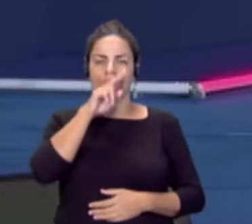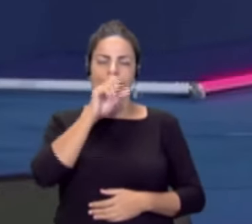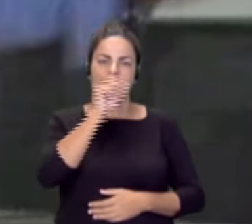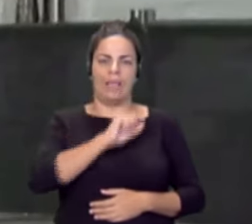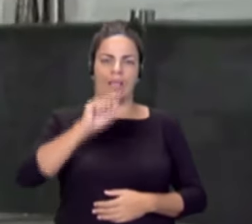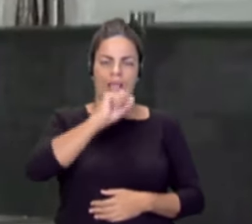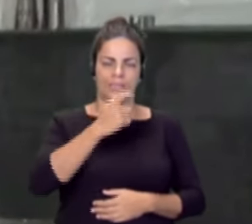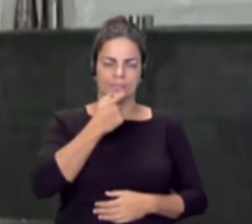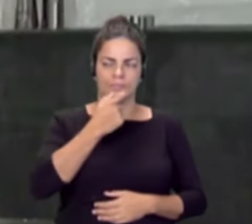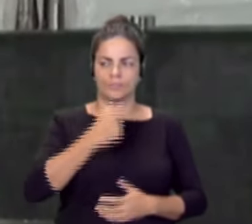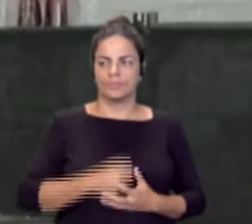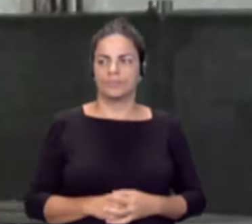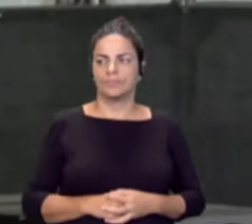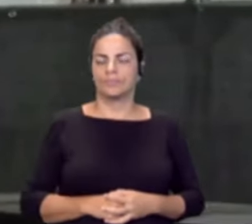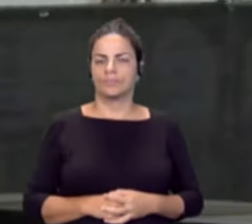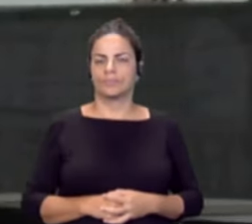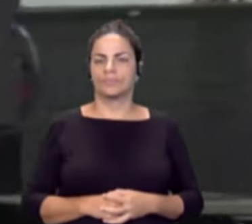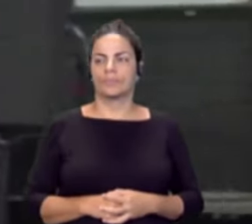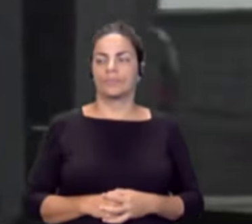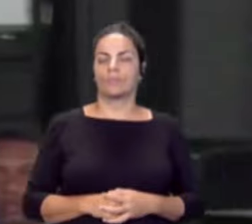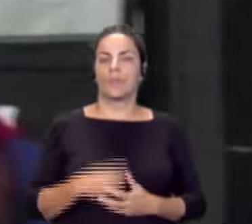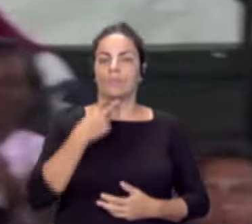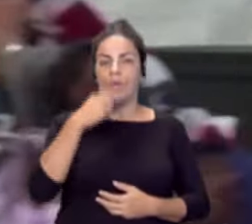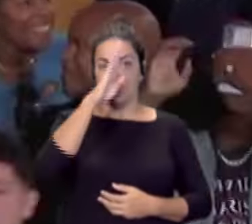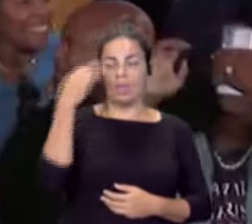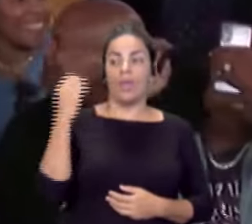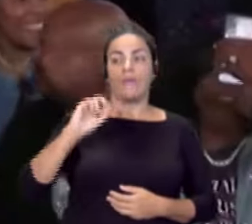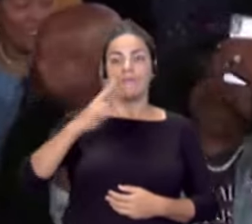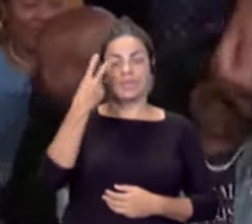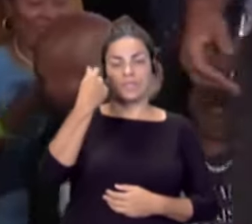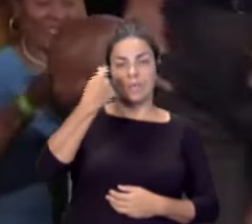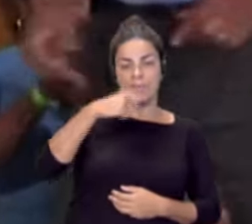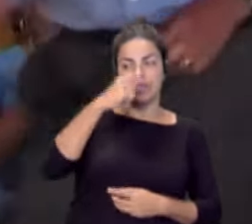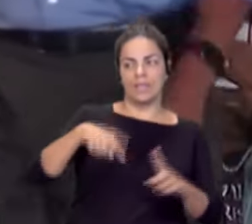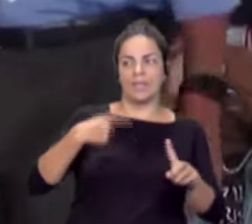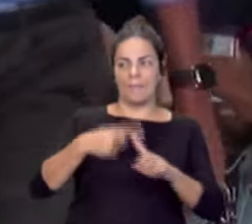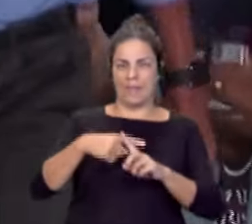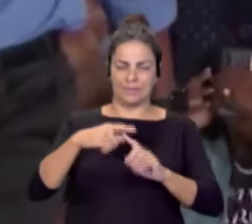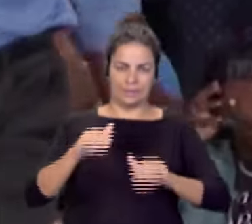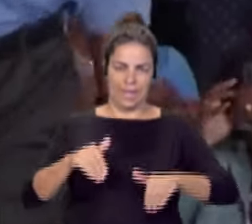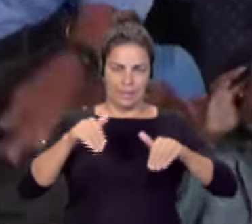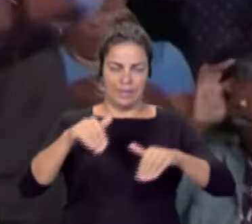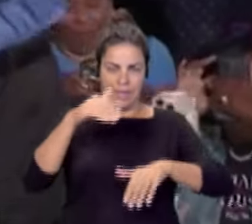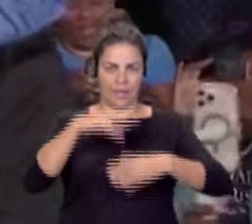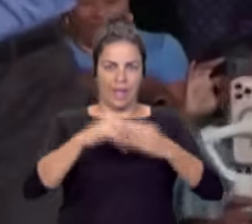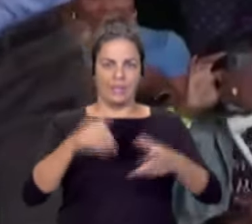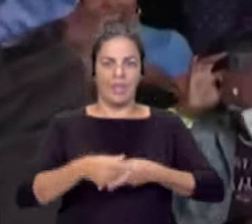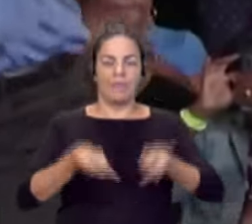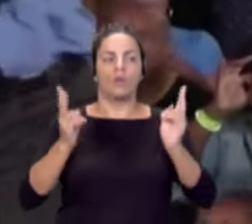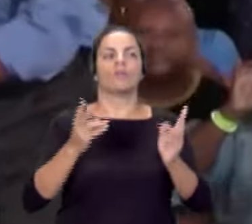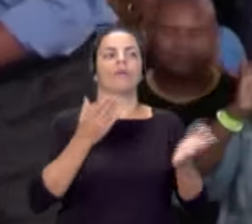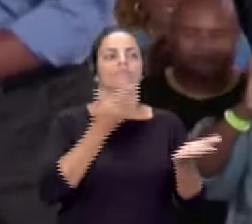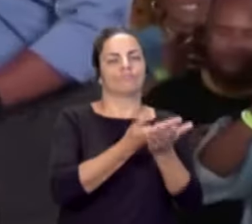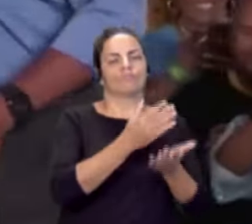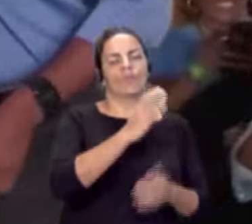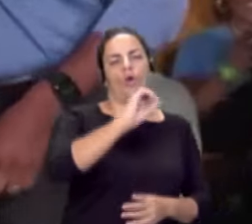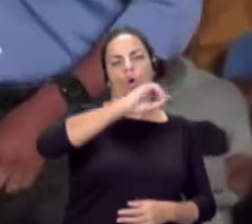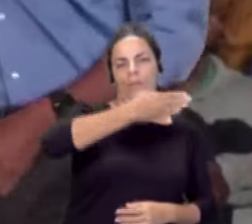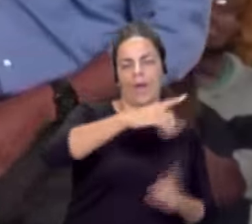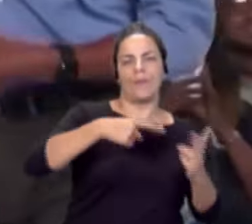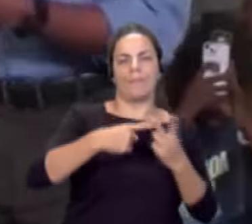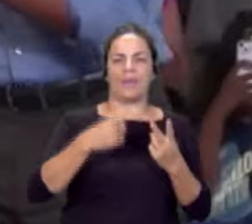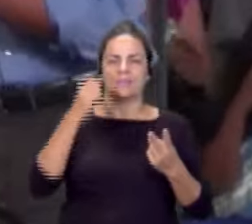action. La vicepresidenta y aspirante demócrata recurre a Barack Obama, y lo han visto también a Bruce Springsteen, para intentar revertir